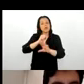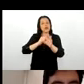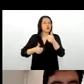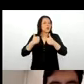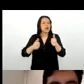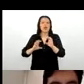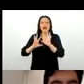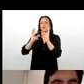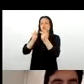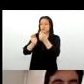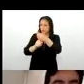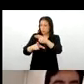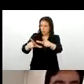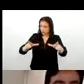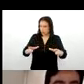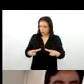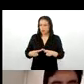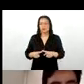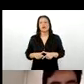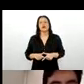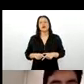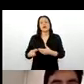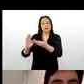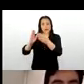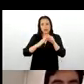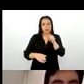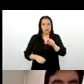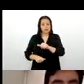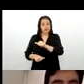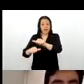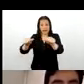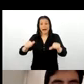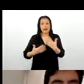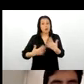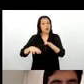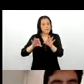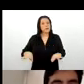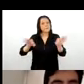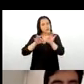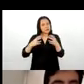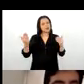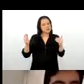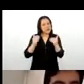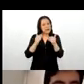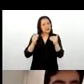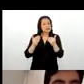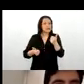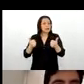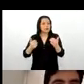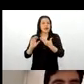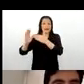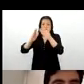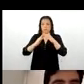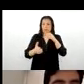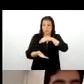local, ¿no? Esta área, bueno, es muy importante porque también está, es un área cercana, es un área cercana a la ciudad y